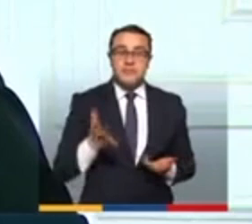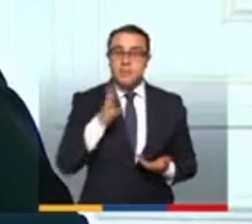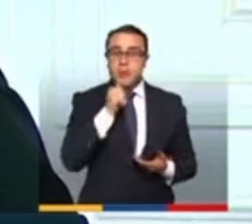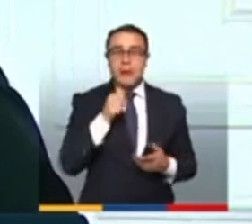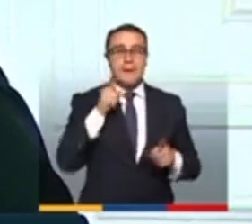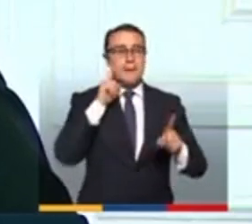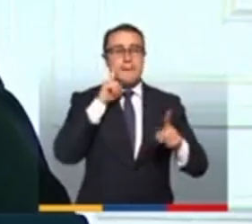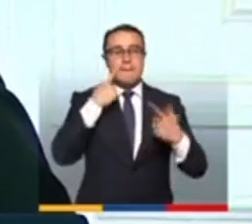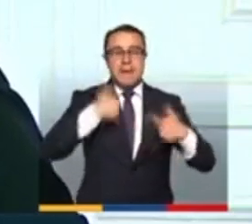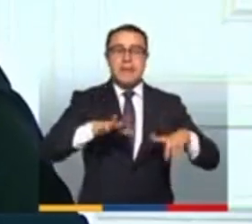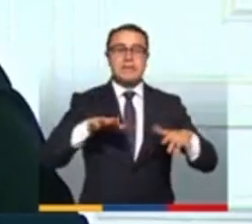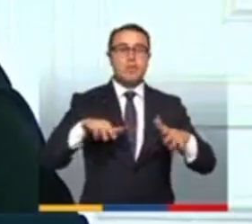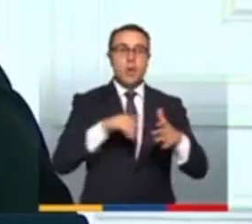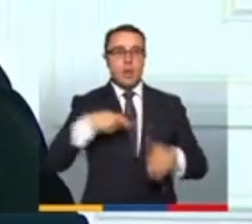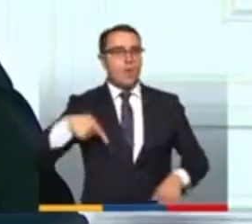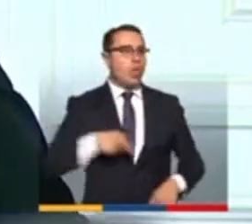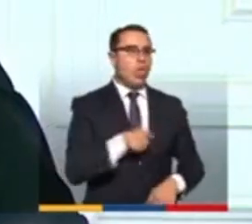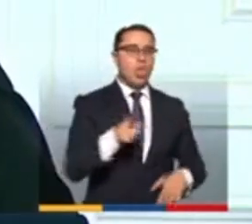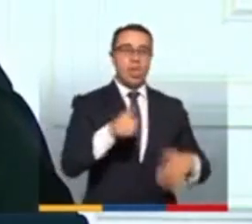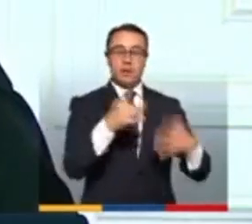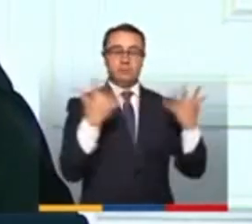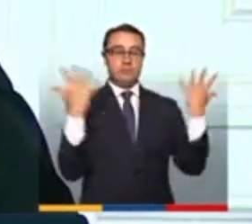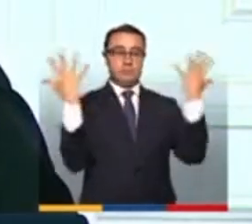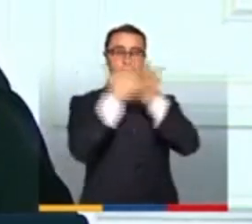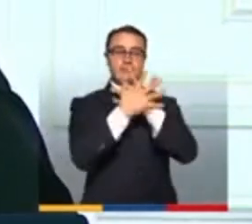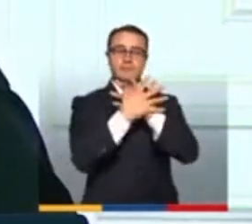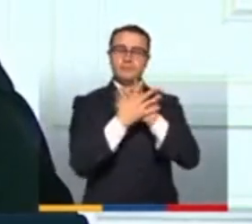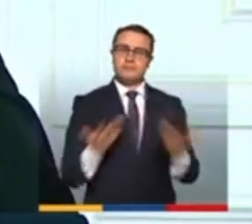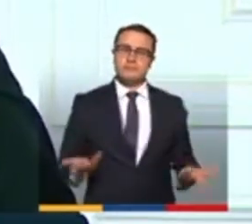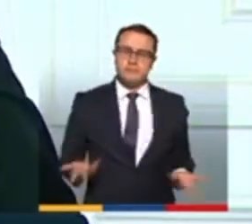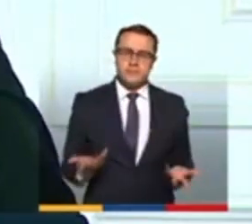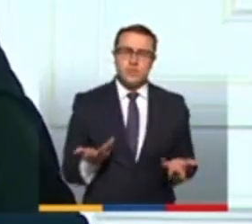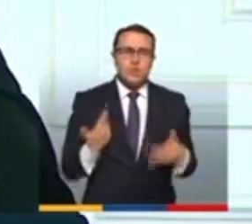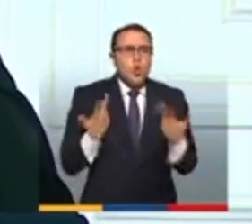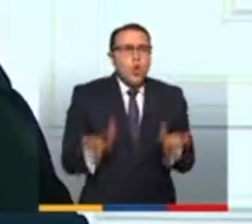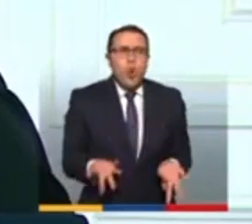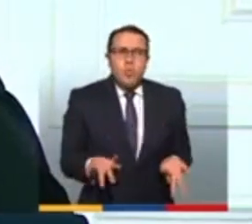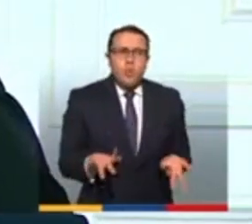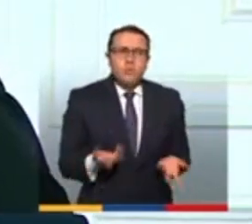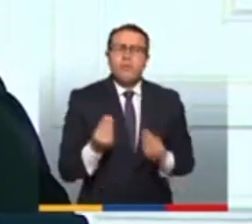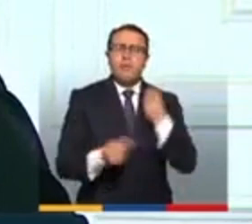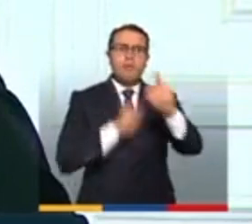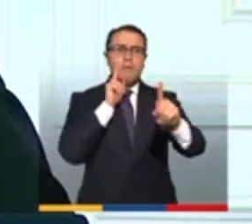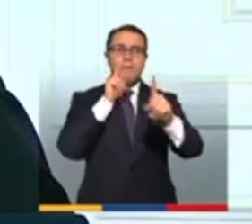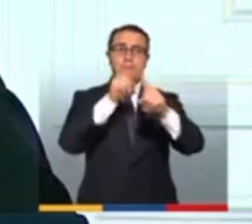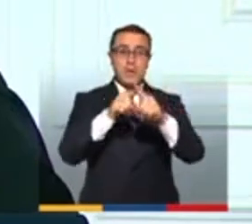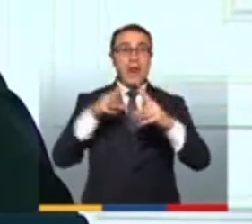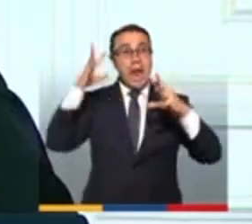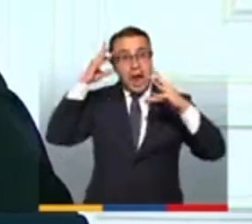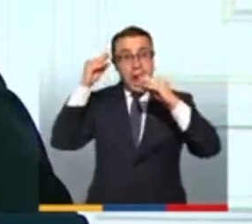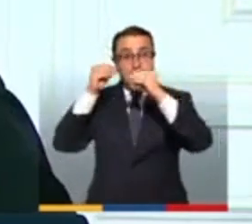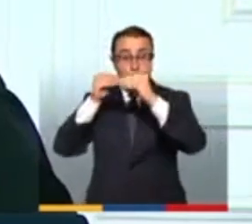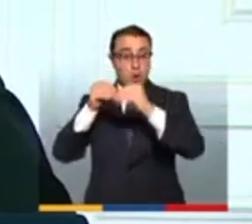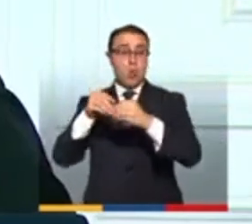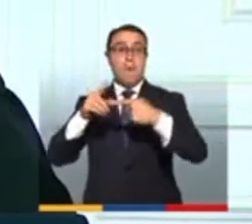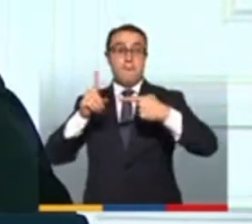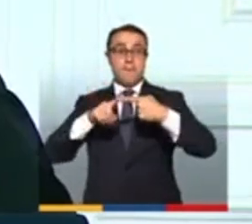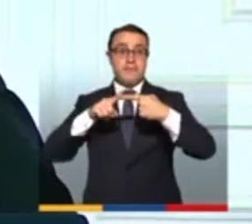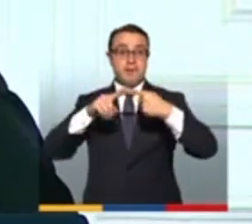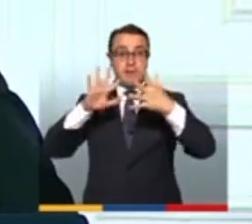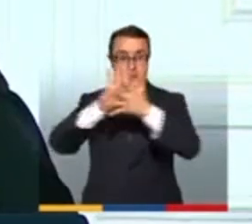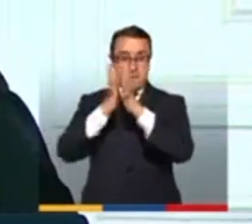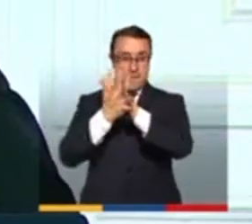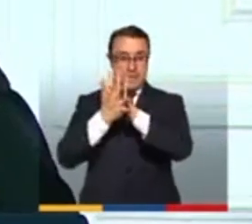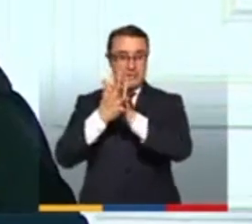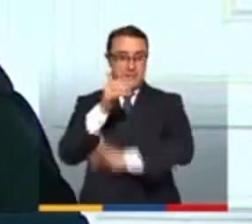de las que estoy hablando se había preguntado y cómo se hace para cumplir con el primer punto del acuerdo de